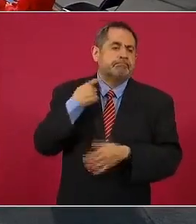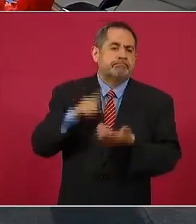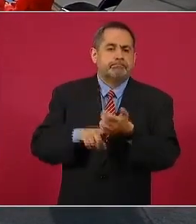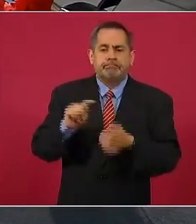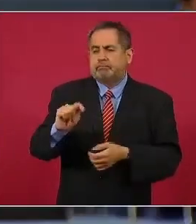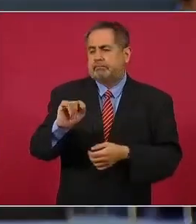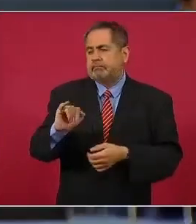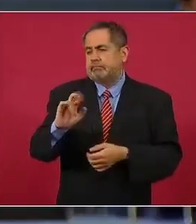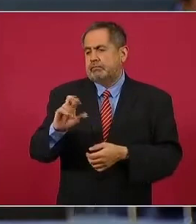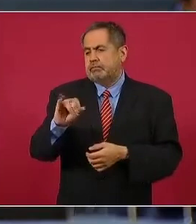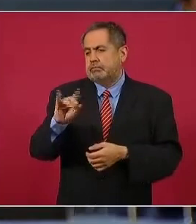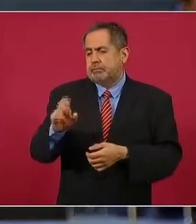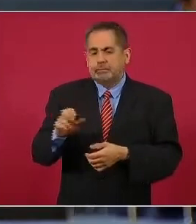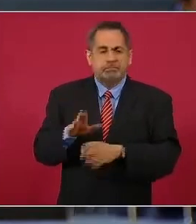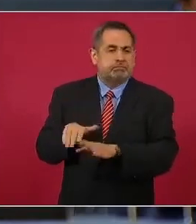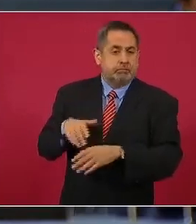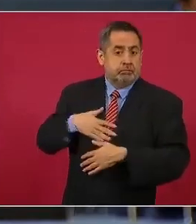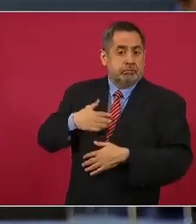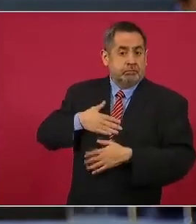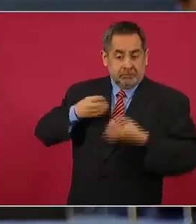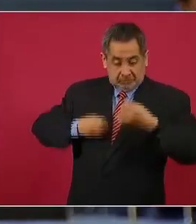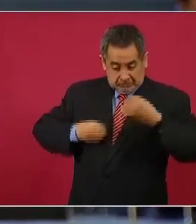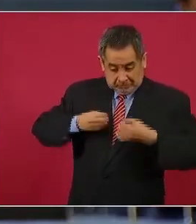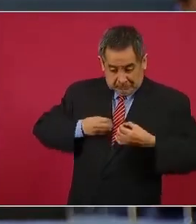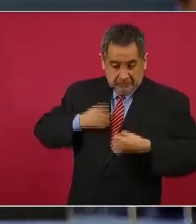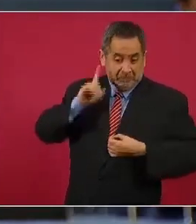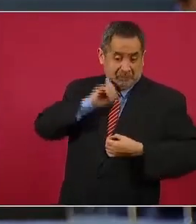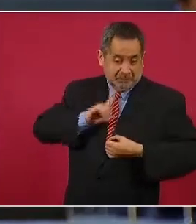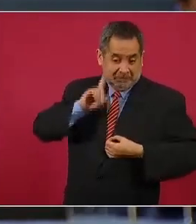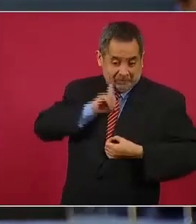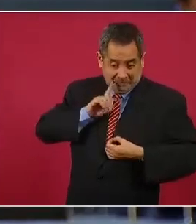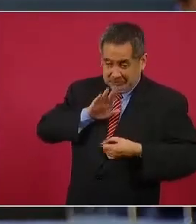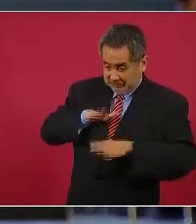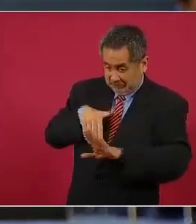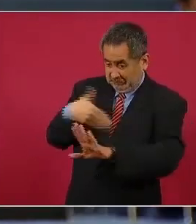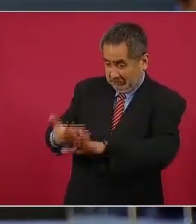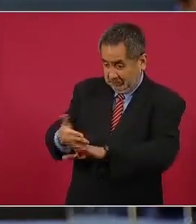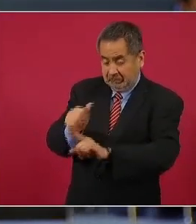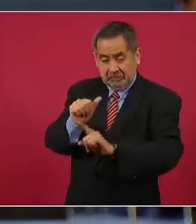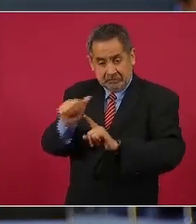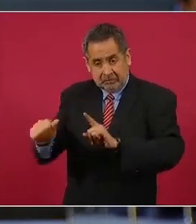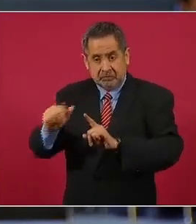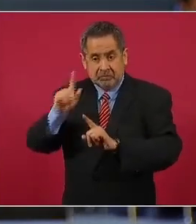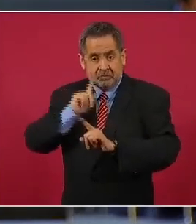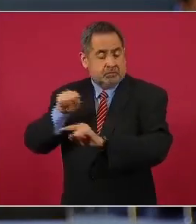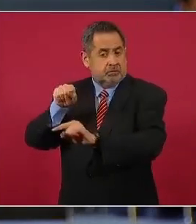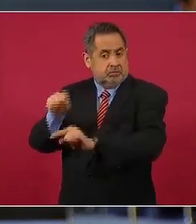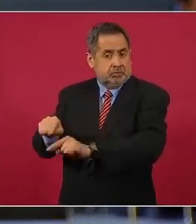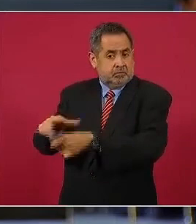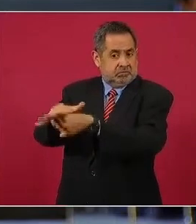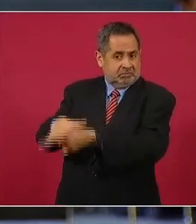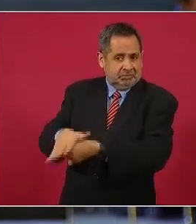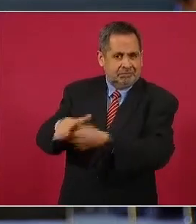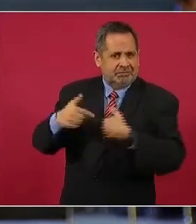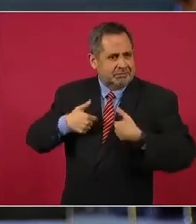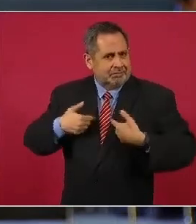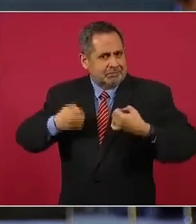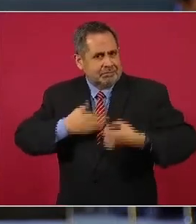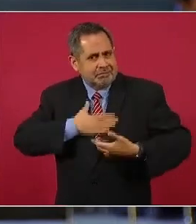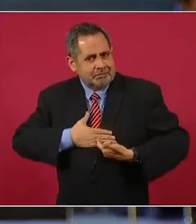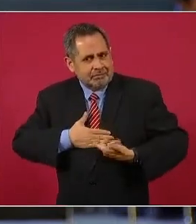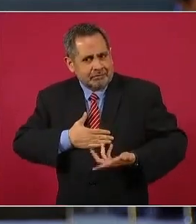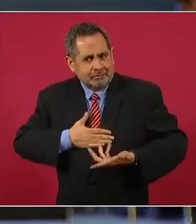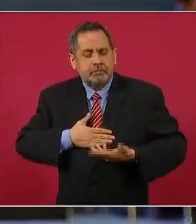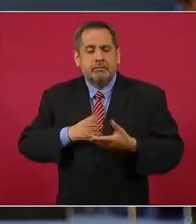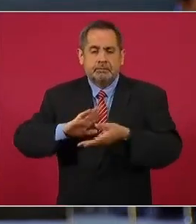de violencia, presidente, en contra de una mujer, por otra mujer que ejerce la justicia, entre comillas, está